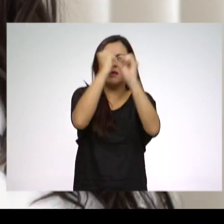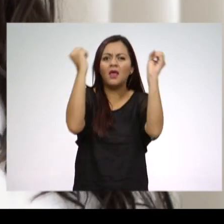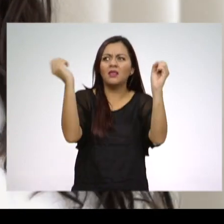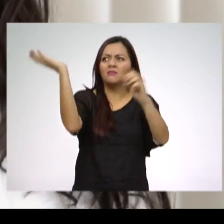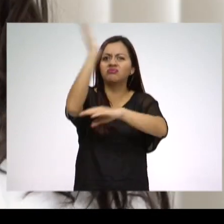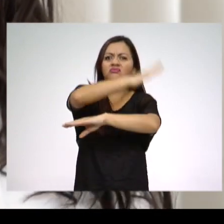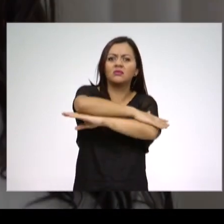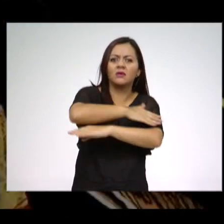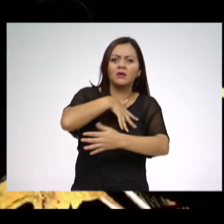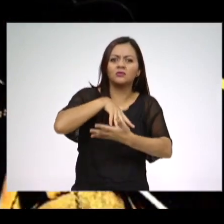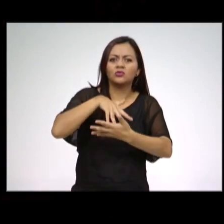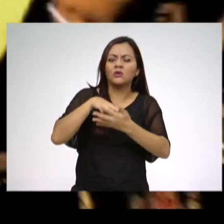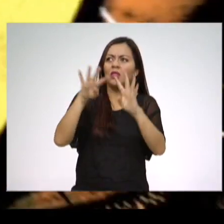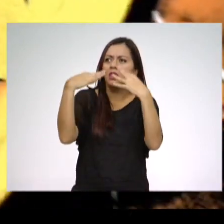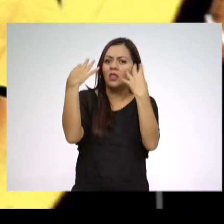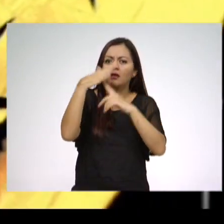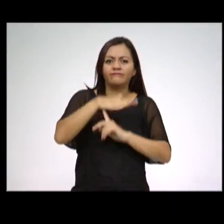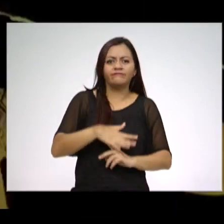la mayor parte de tu día.